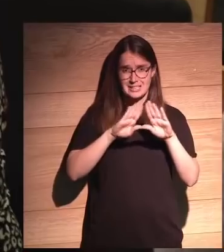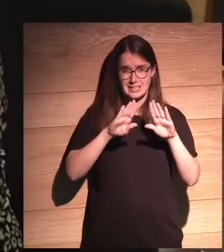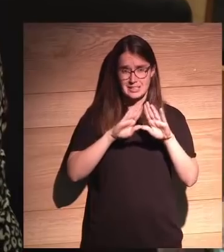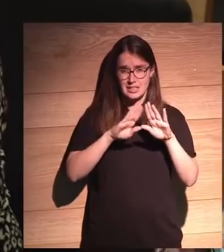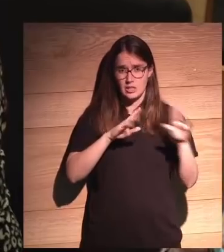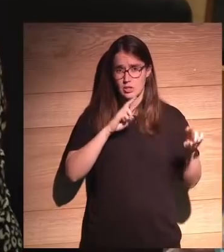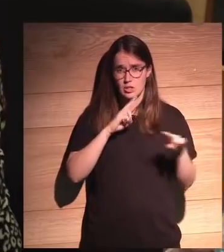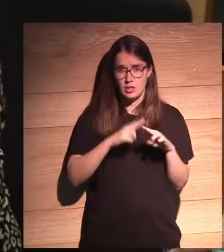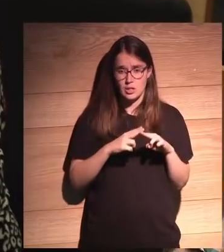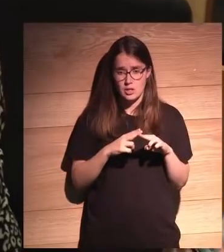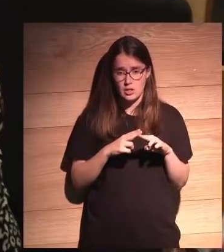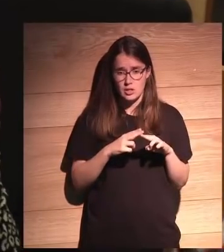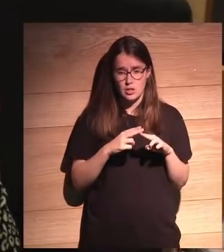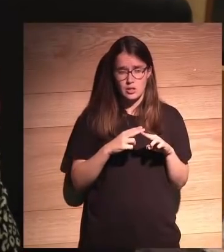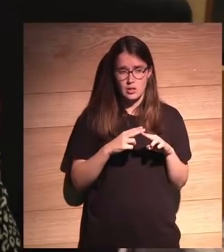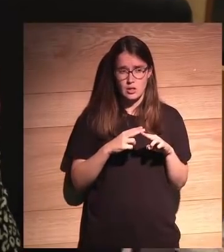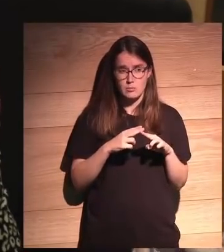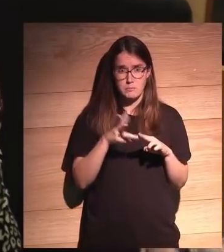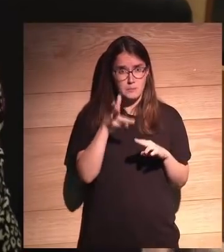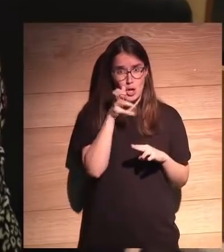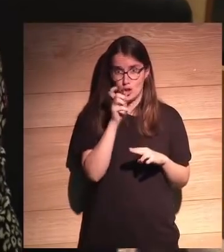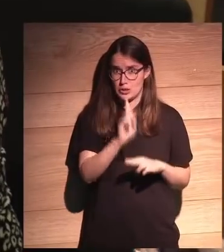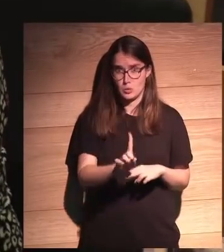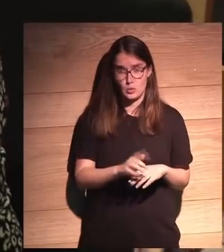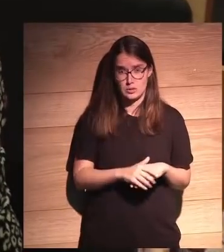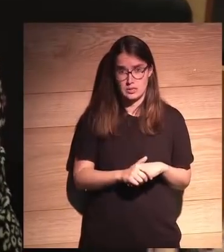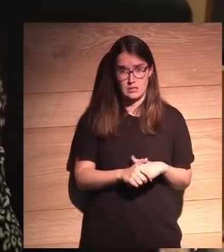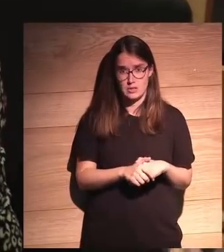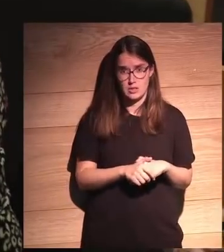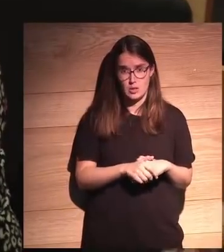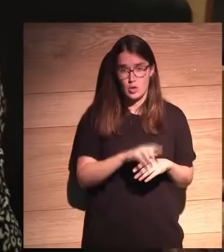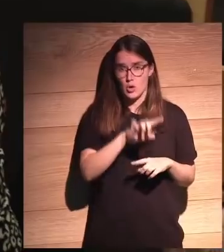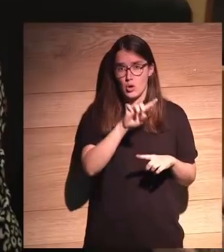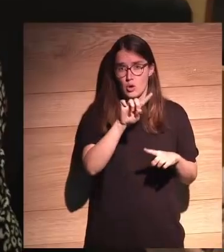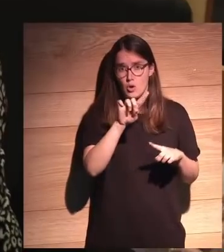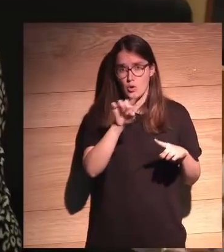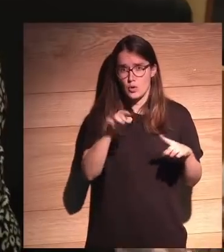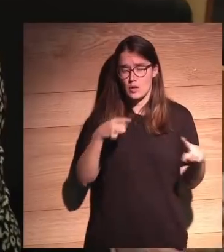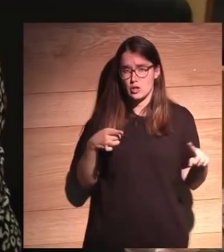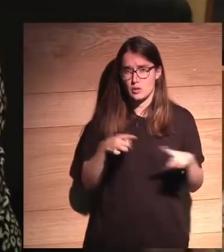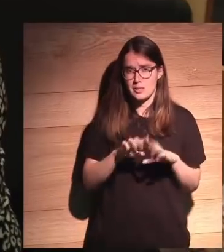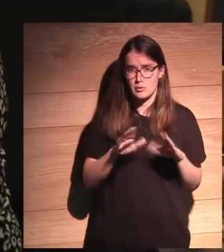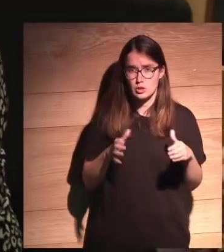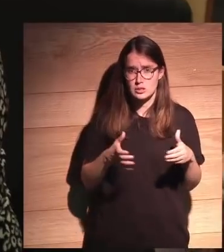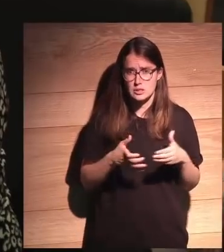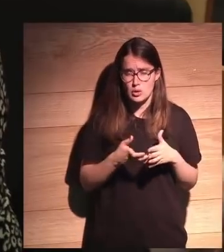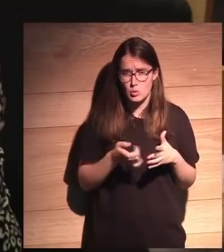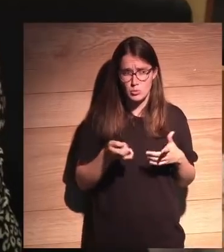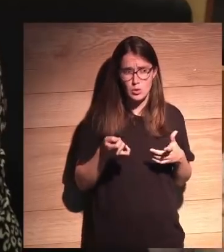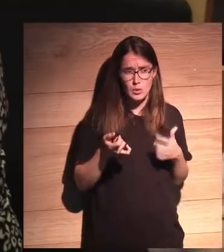nos llamamos Cuarto Propio en Wikipedia. Uno de los objetivos del grupo es un